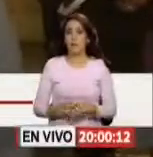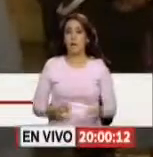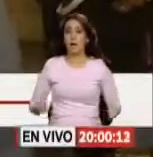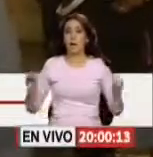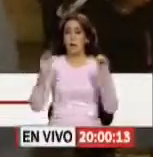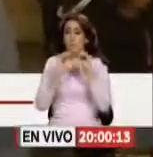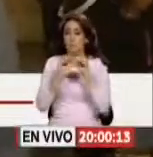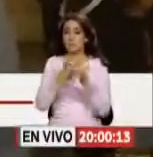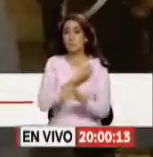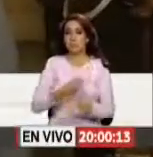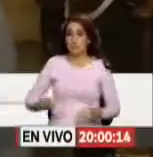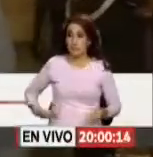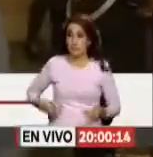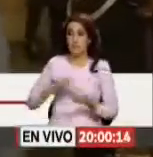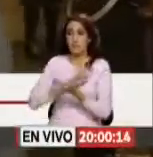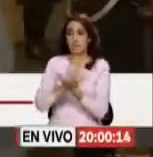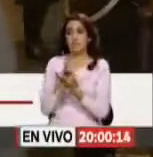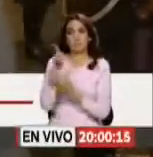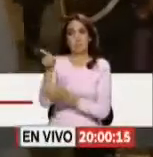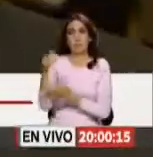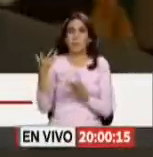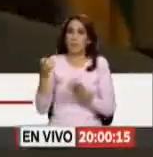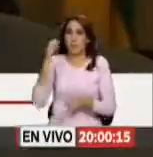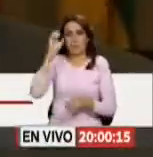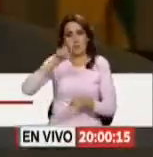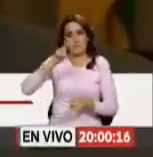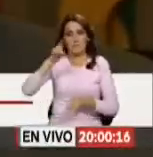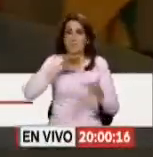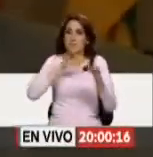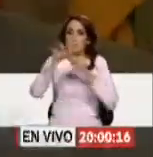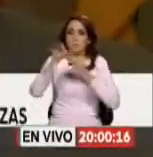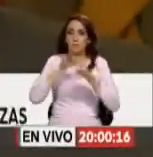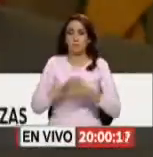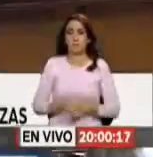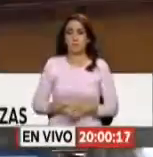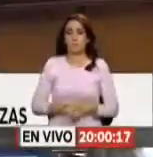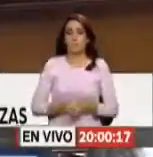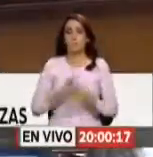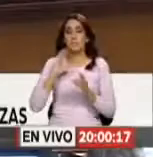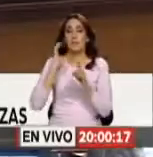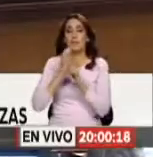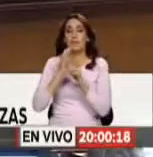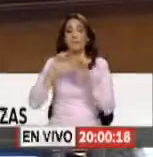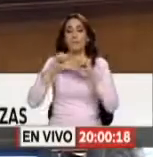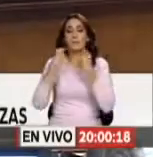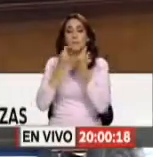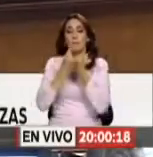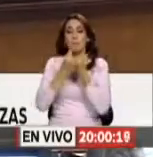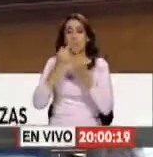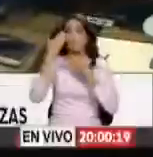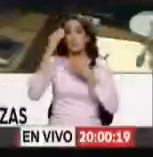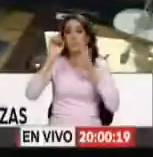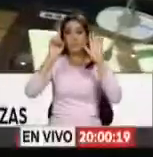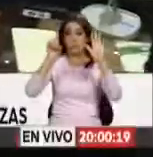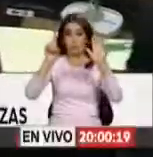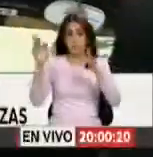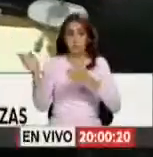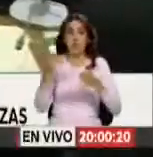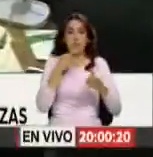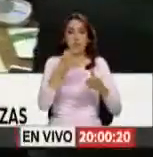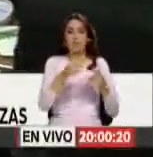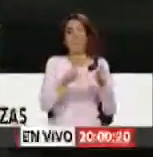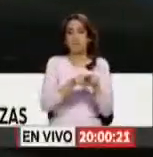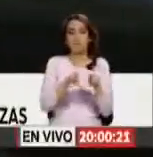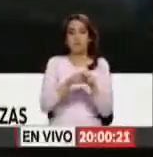debe interesar que se esclarezca esto es a la presidenta de la Asamblea. Desde el Partido Social Cristiano, la crítica a la dirección de la Asamblea se mantiene tal cual la expresaron en un